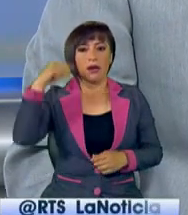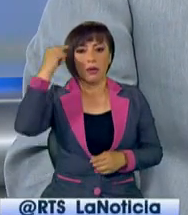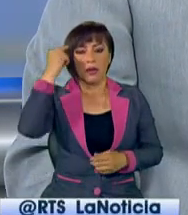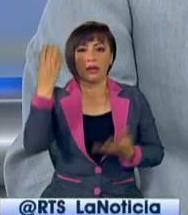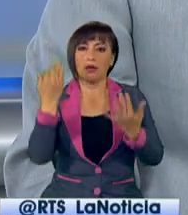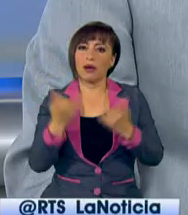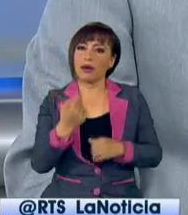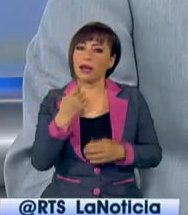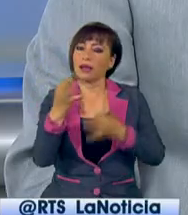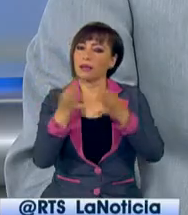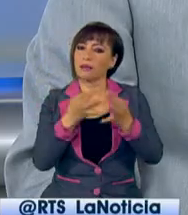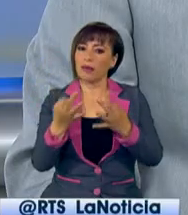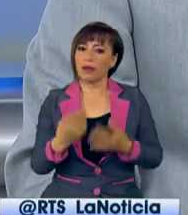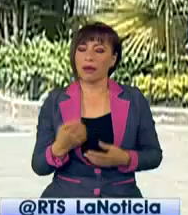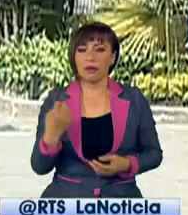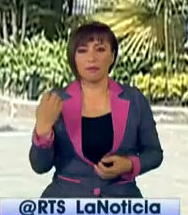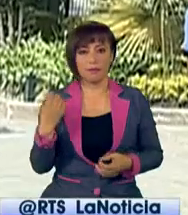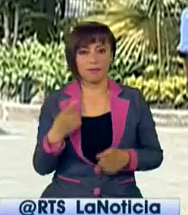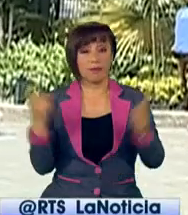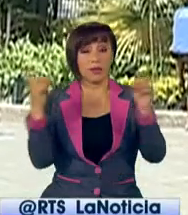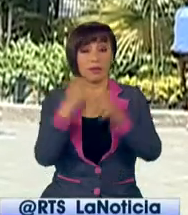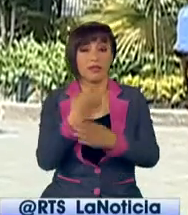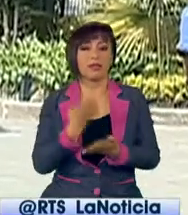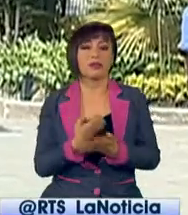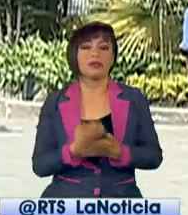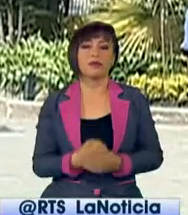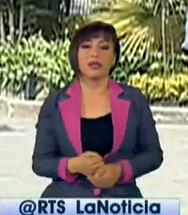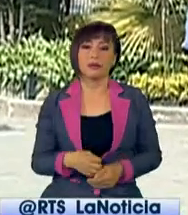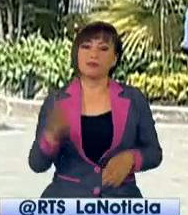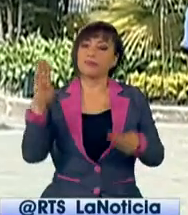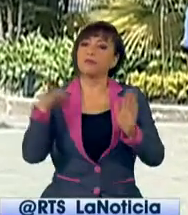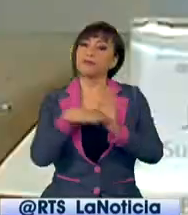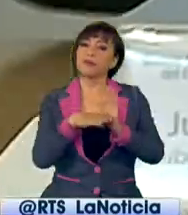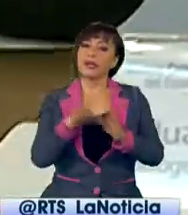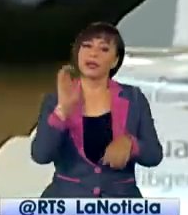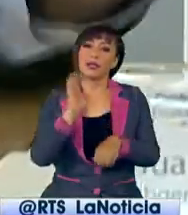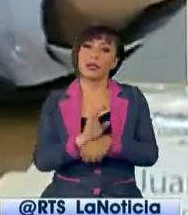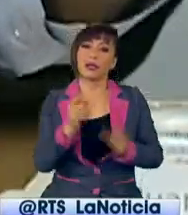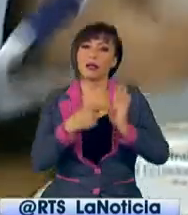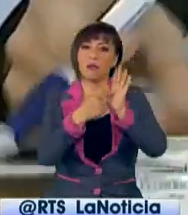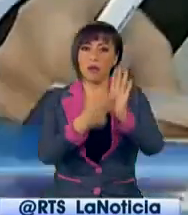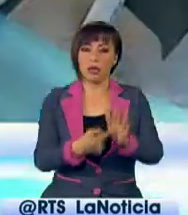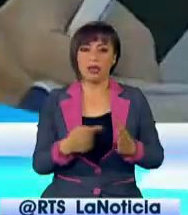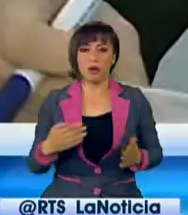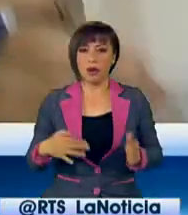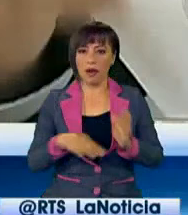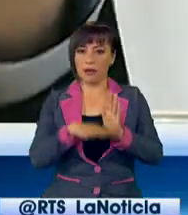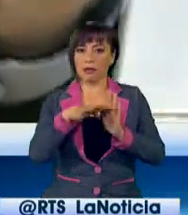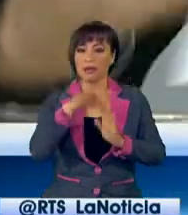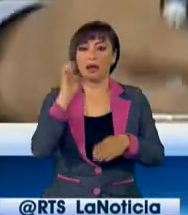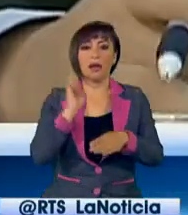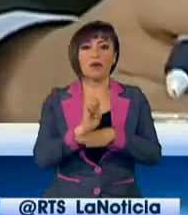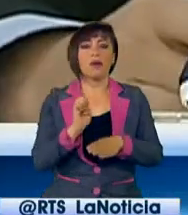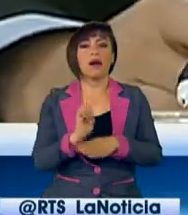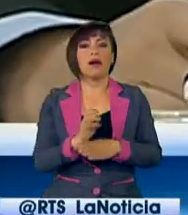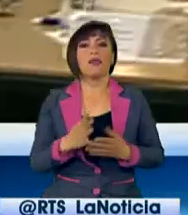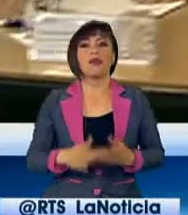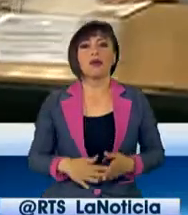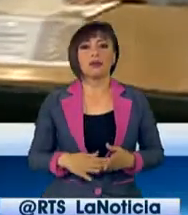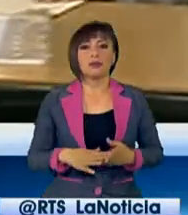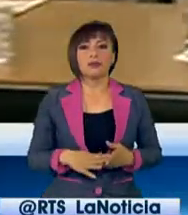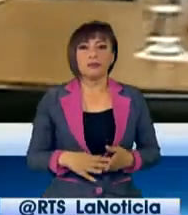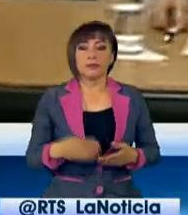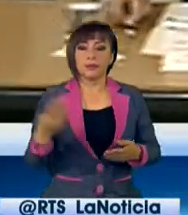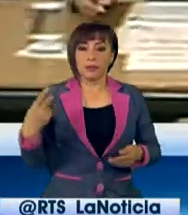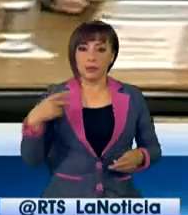crisis económica mundial. El Banco Central del Ecuador confirmó el porcentaje de crecimiento económico que el país alcanzará en el